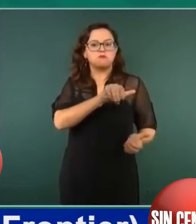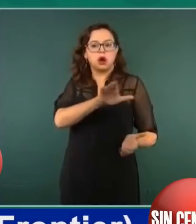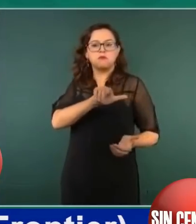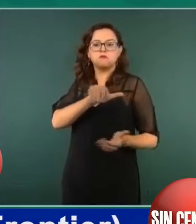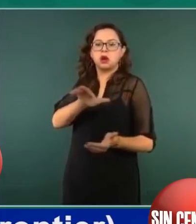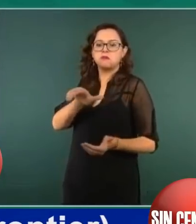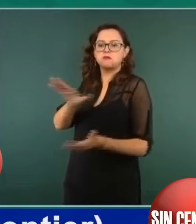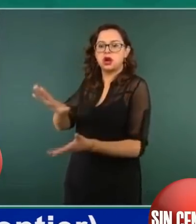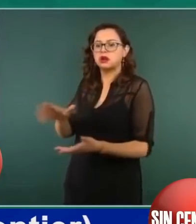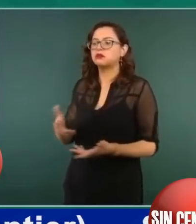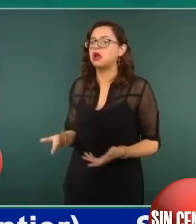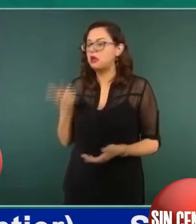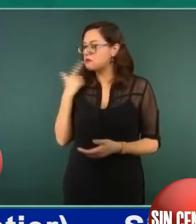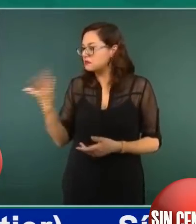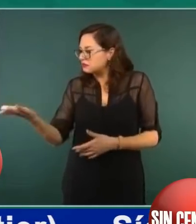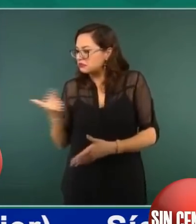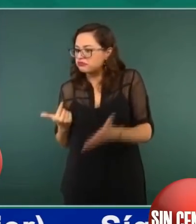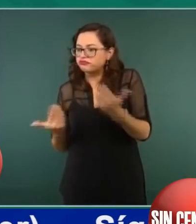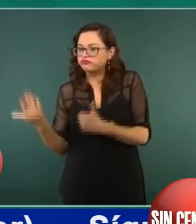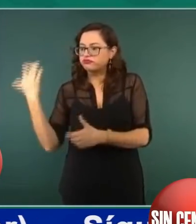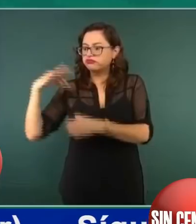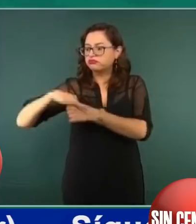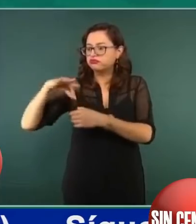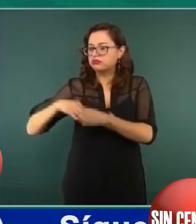recogiendo credenciales de elector.